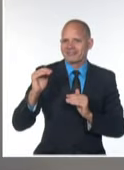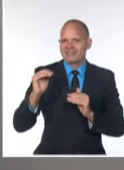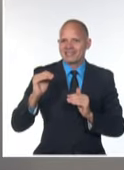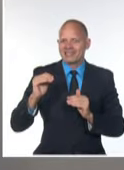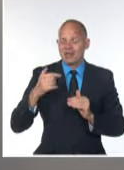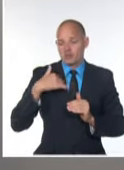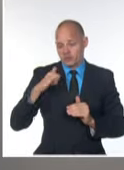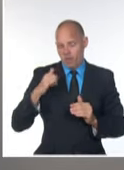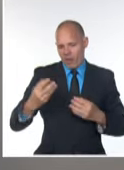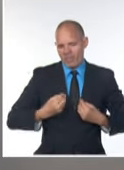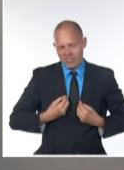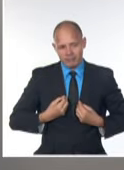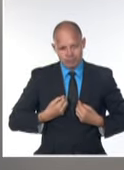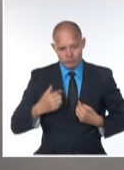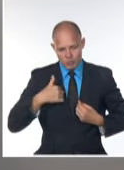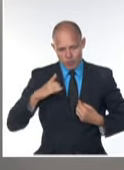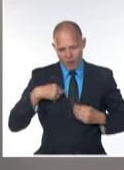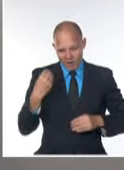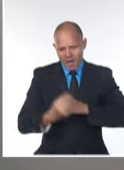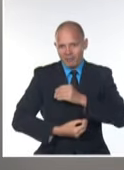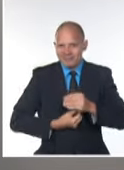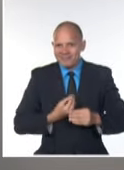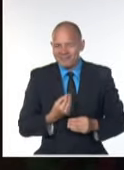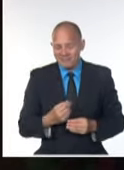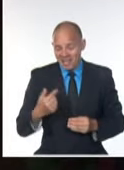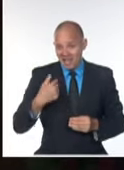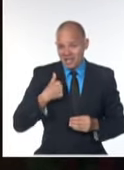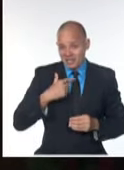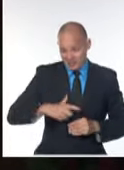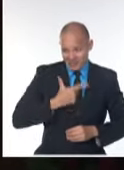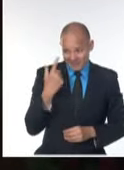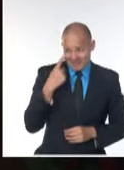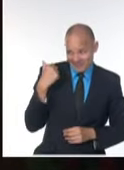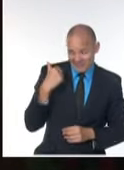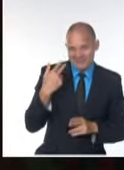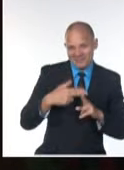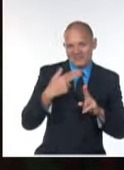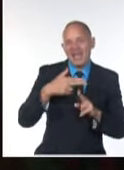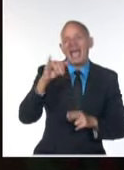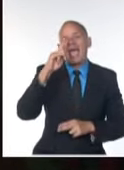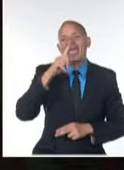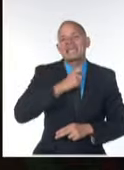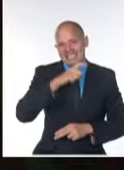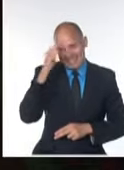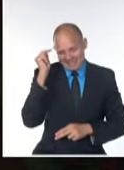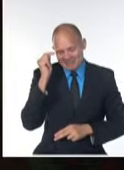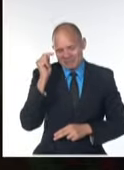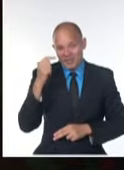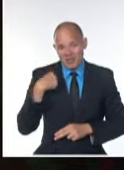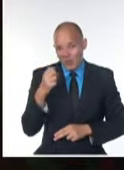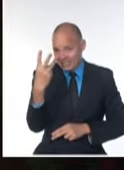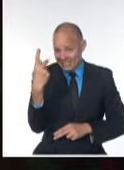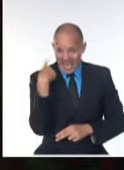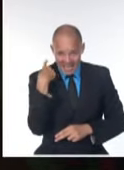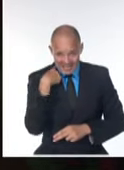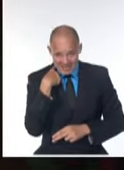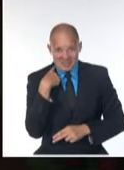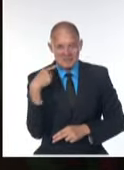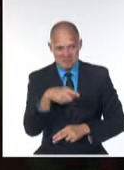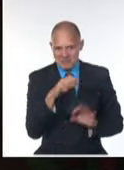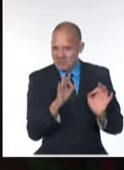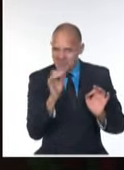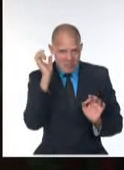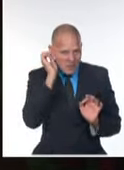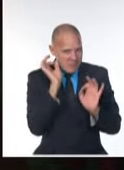y entonces el hecho de ser Inés por 3 años ha sido muy muy especial, ha sido una escuela, y pues